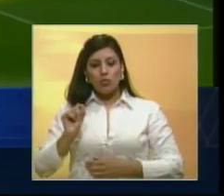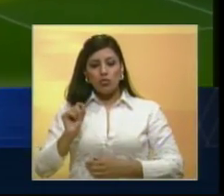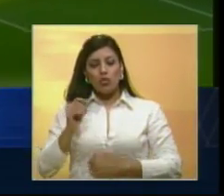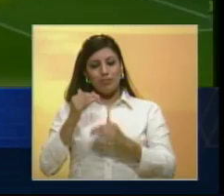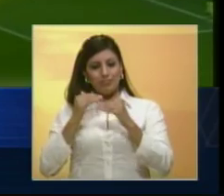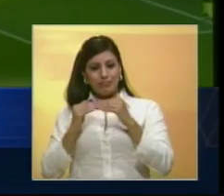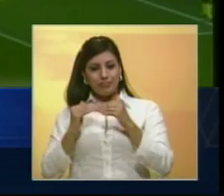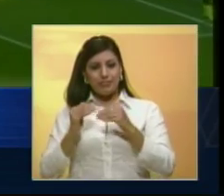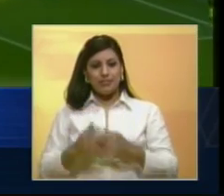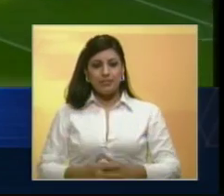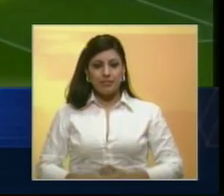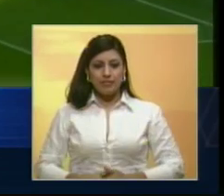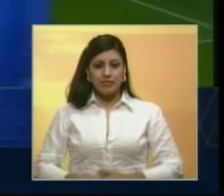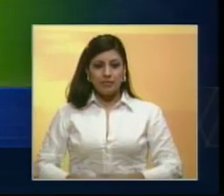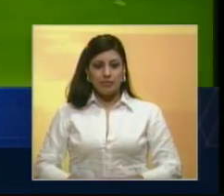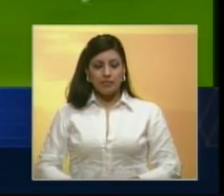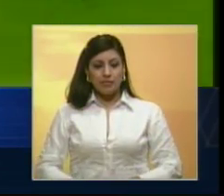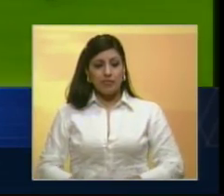menos que el Napoli.